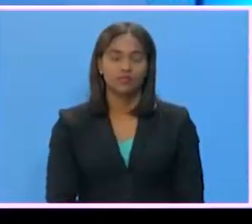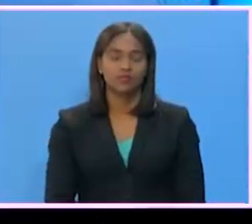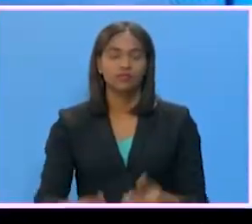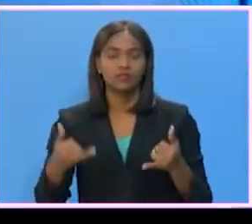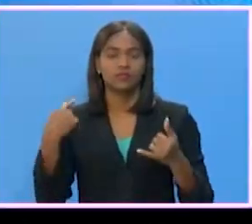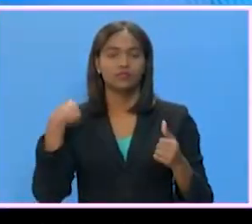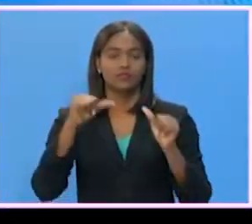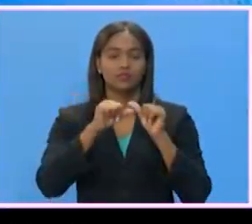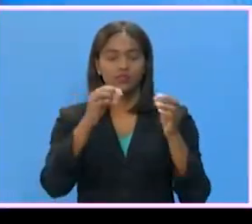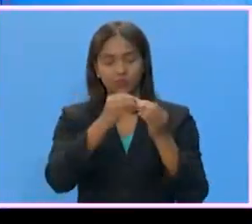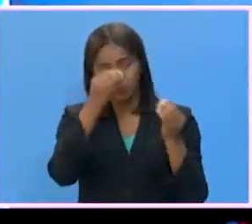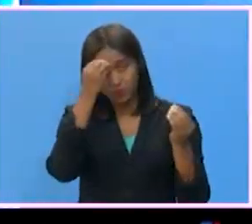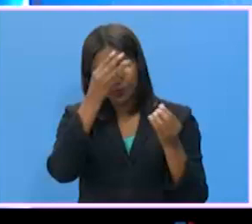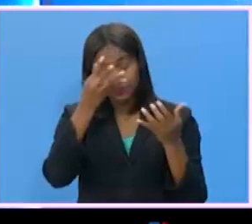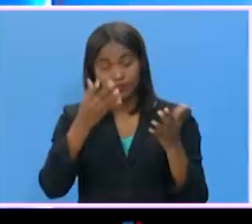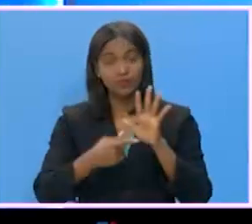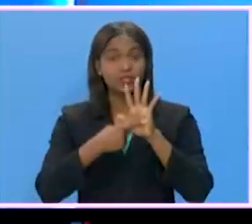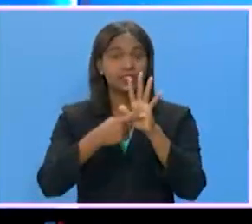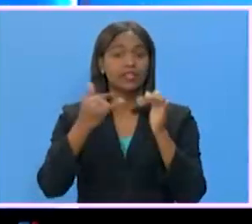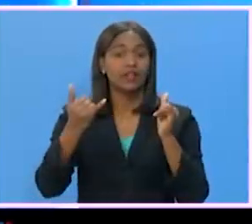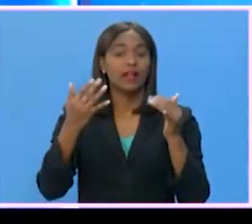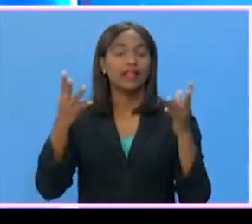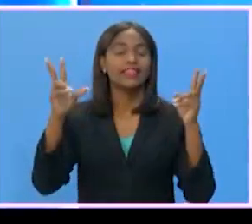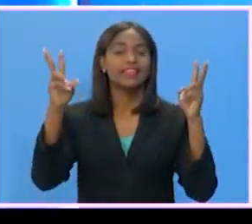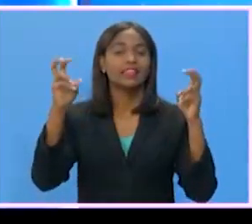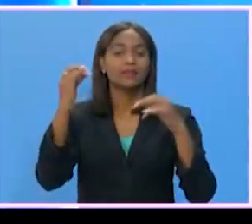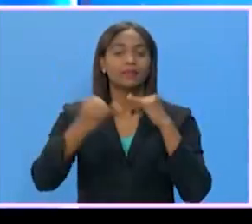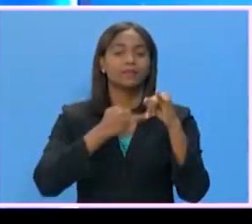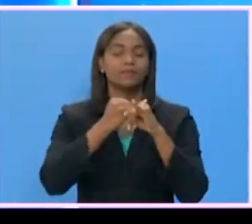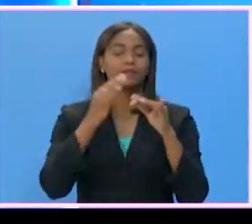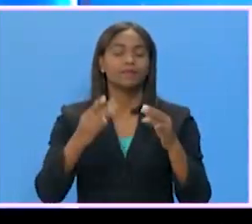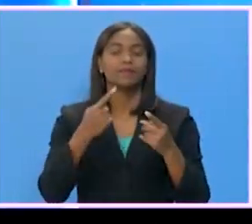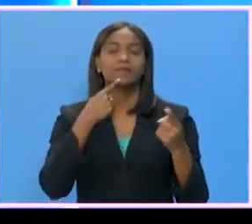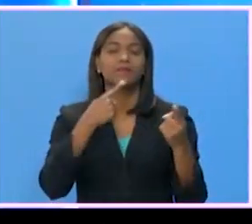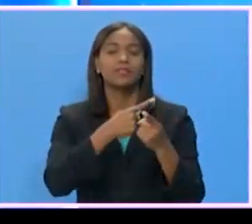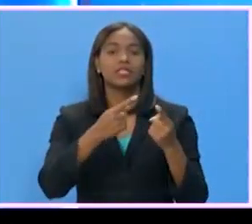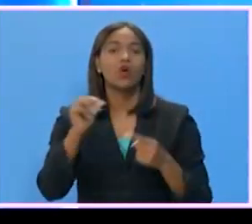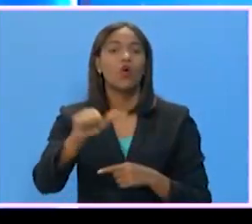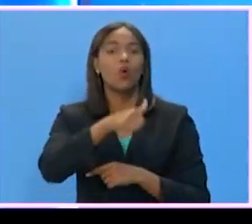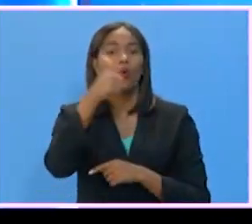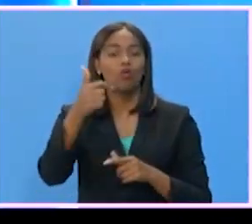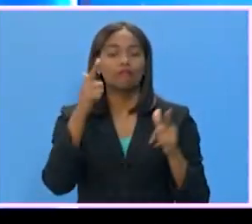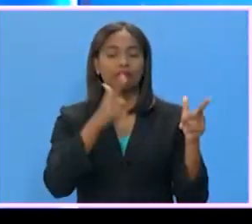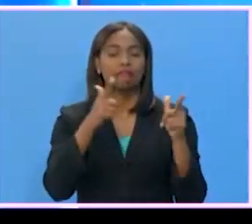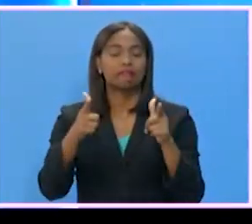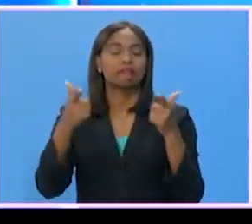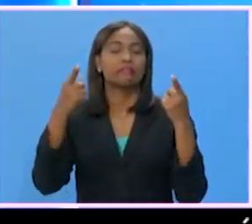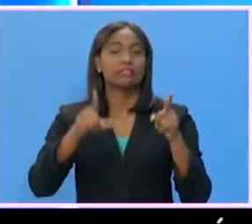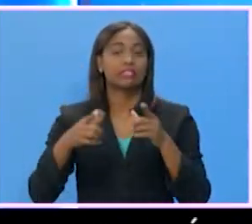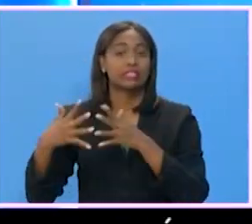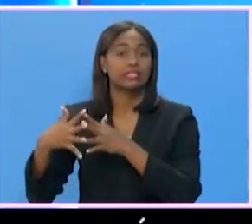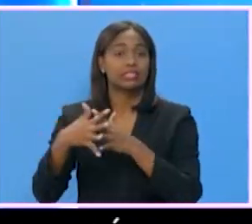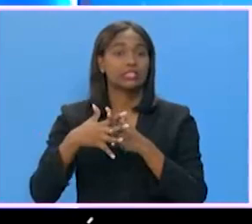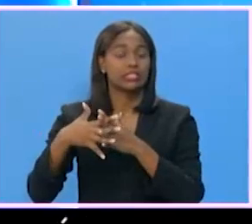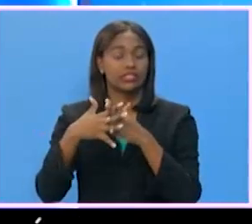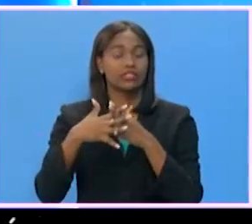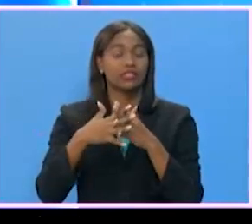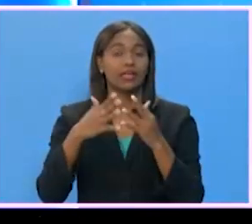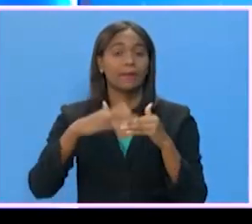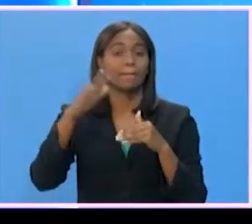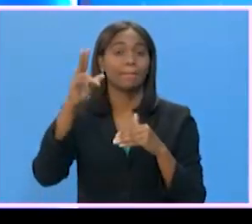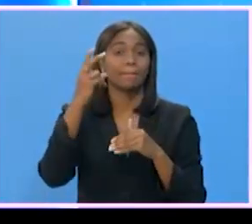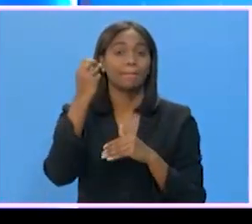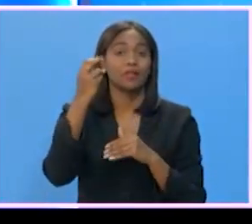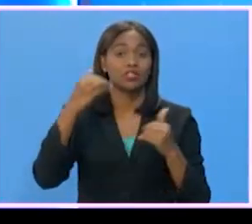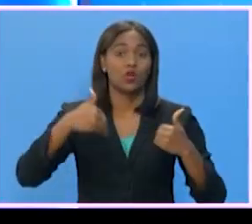Estamos de vuelta con más informaciones. Pasamos al plano internacional. Otro tiroteo sacude Estados Unidos. Más de